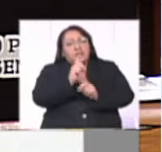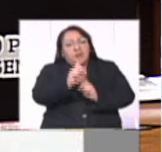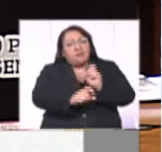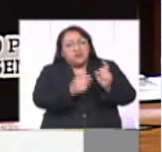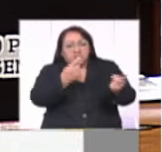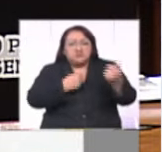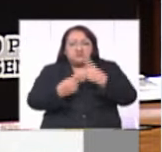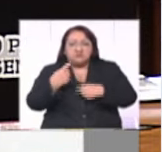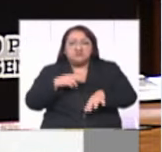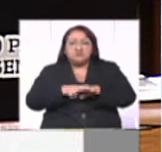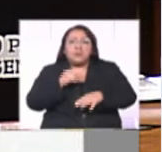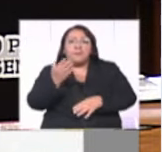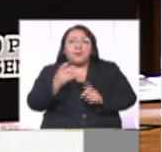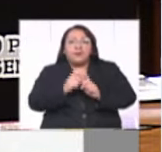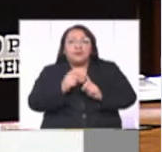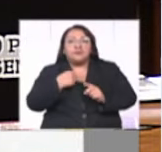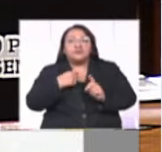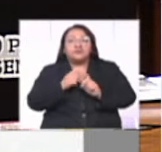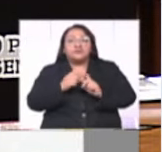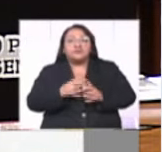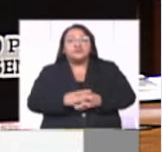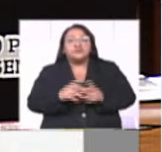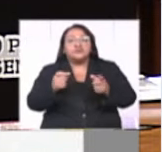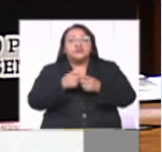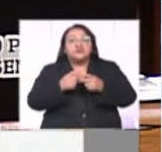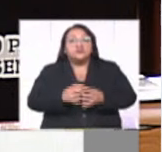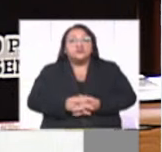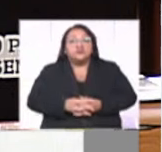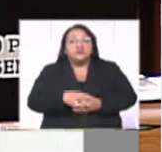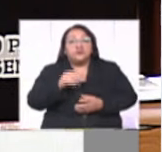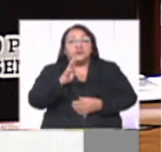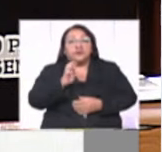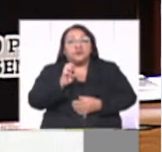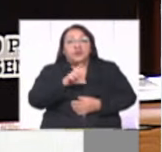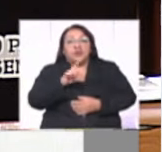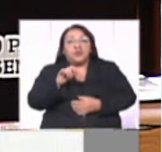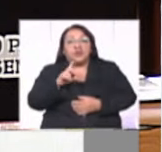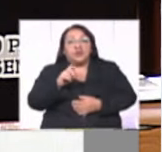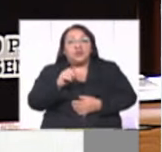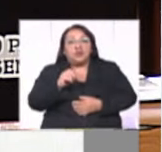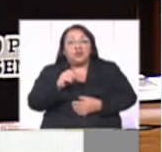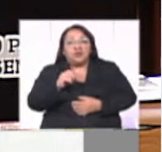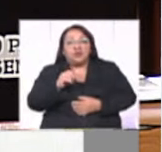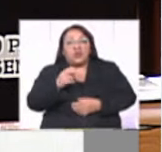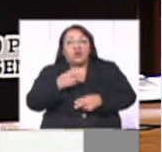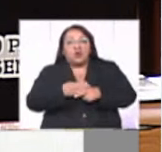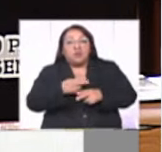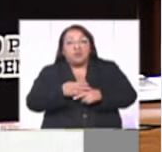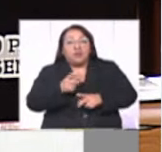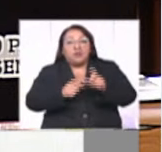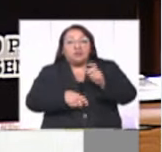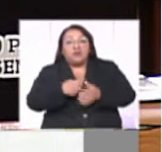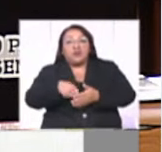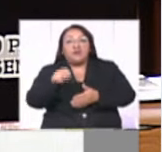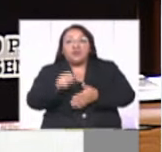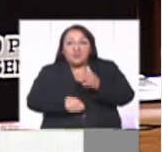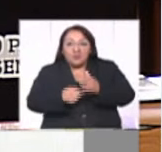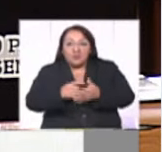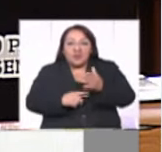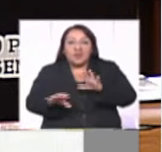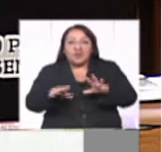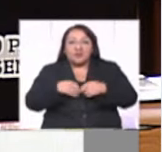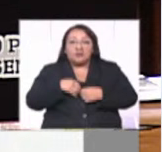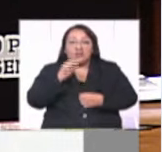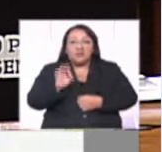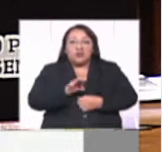palabra. Tiene la palabra el congresista Bellido Ugarte, a nombre de los firmantes, para que